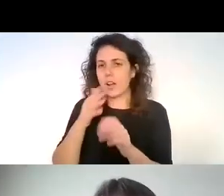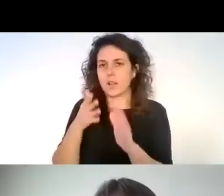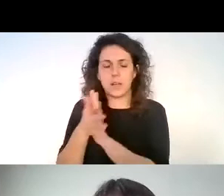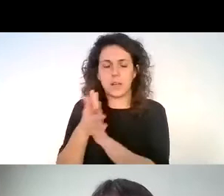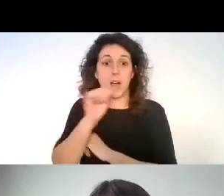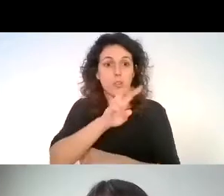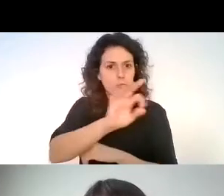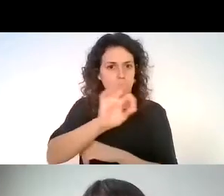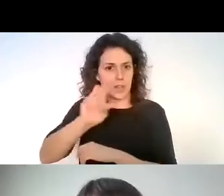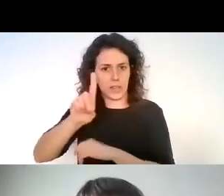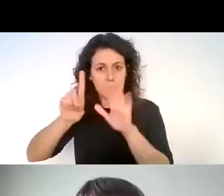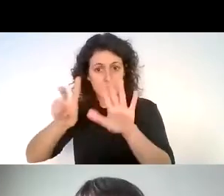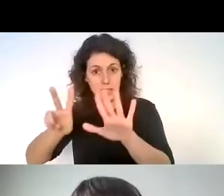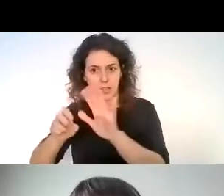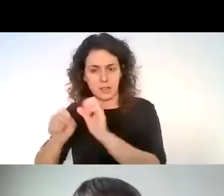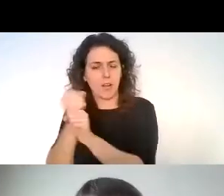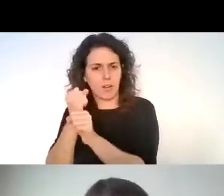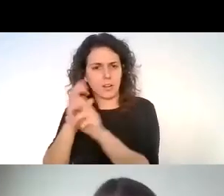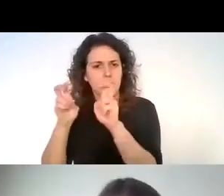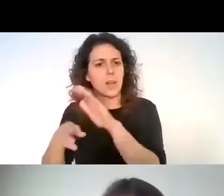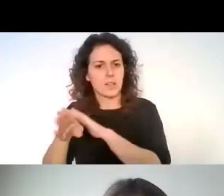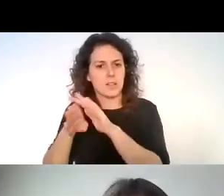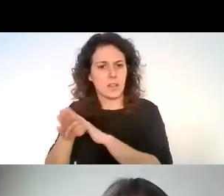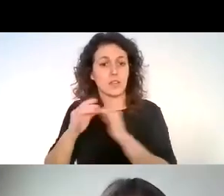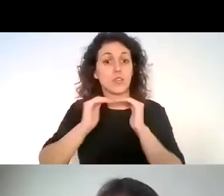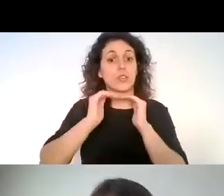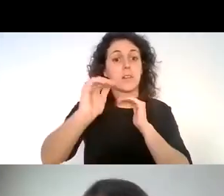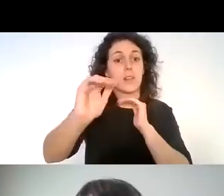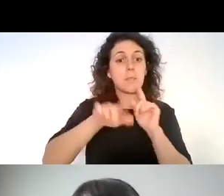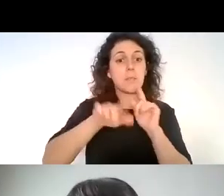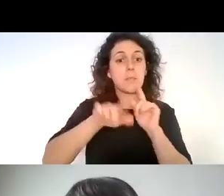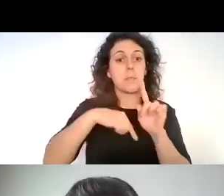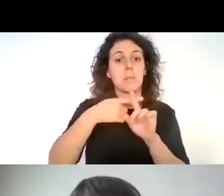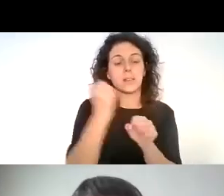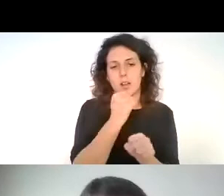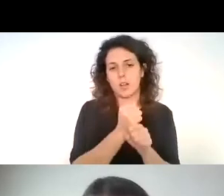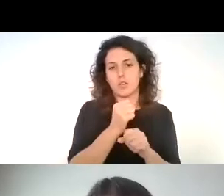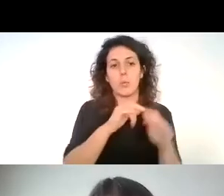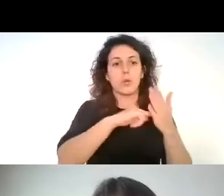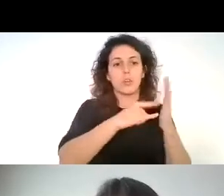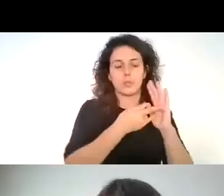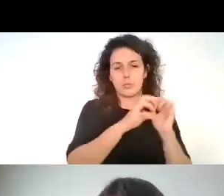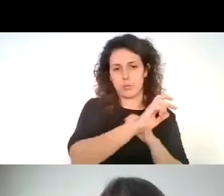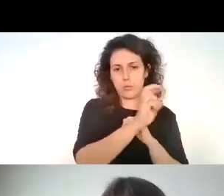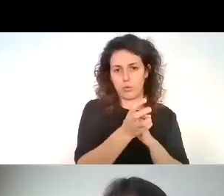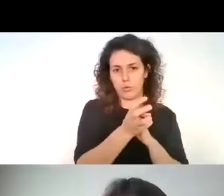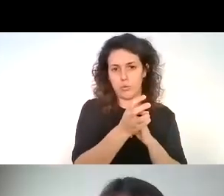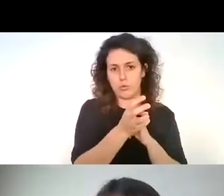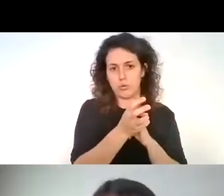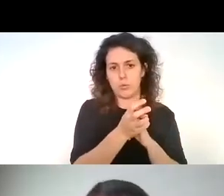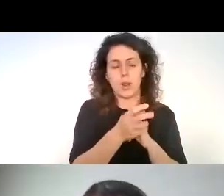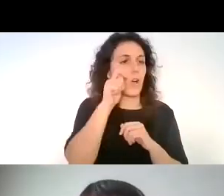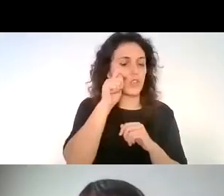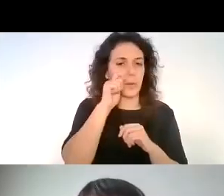2017, pero también pues tenemos en mente sostenibilidad y también pues está trabajando, entre otros muchos proyectos, el Observatorio Turístico